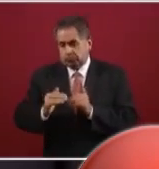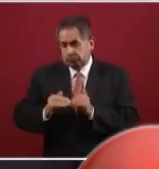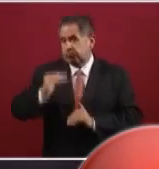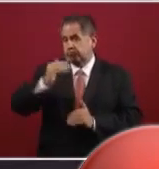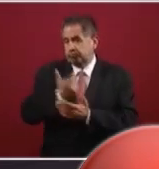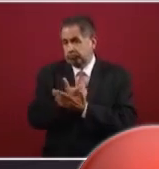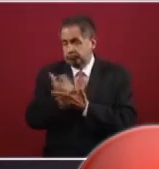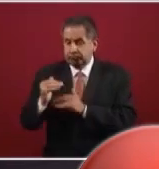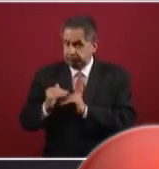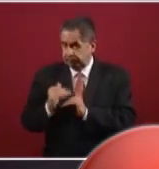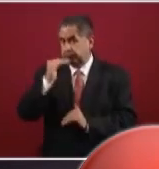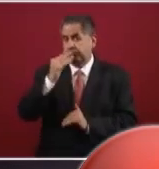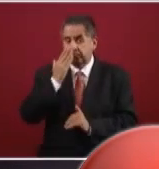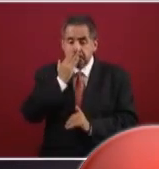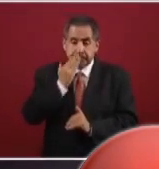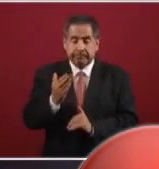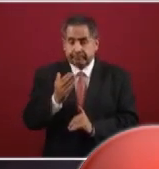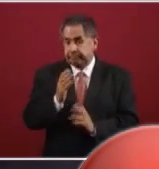del salario